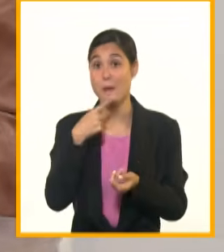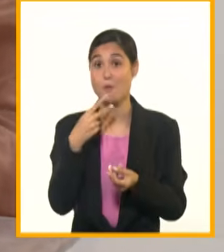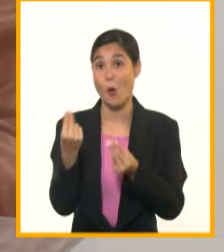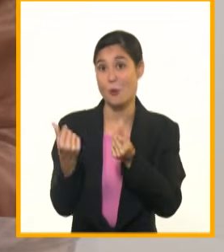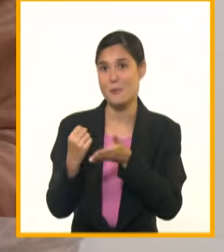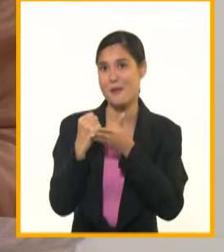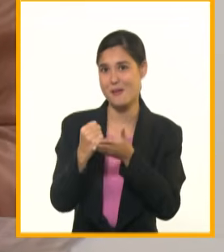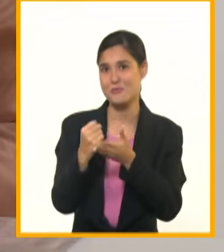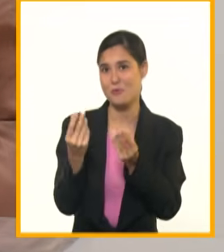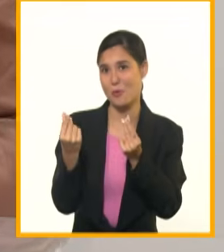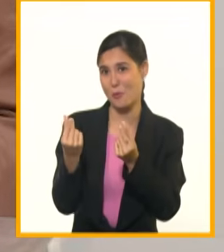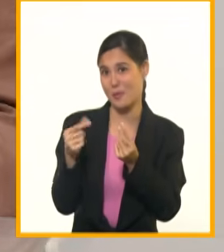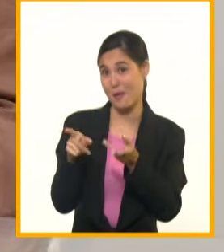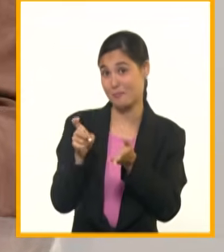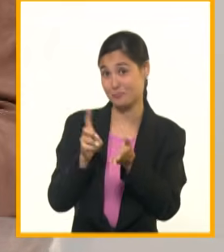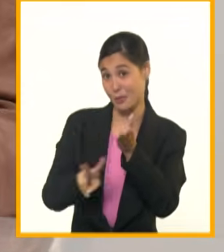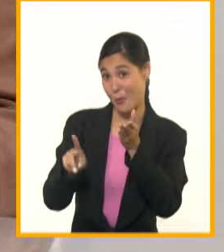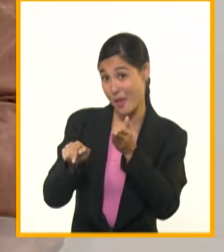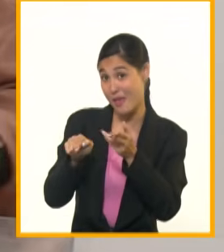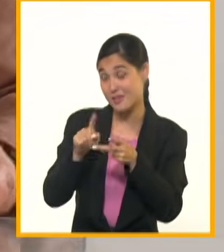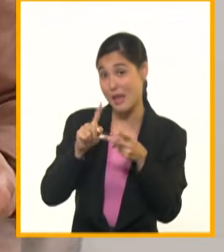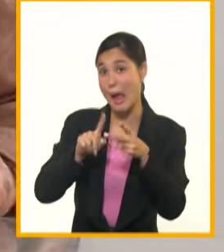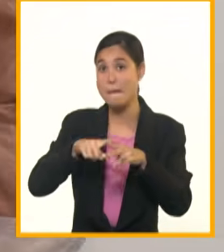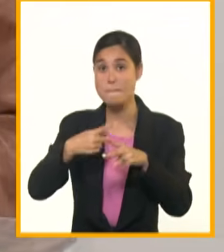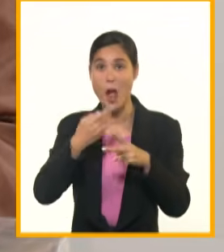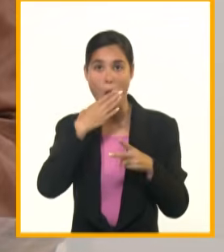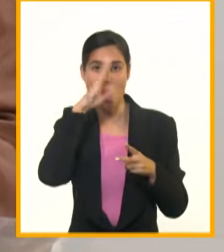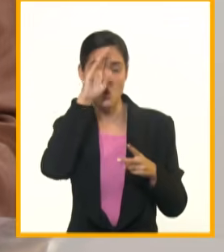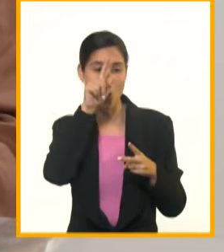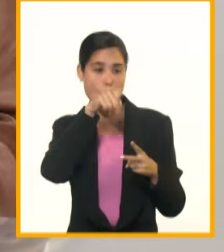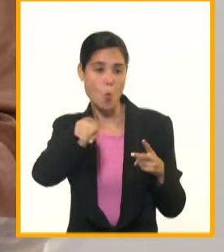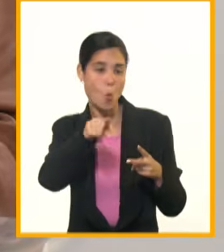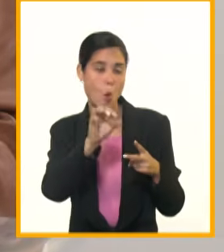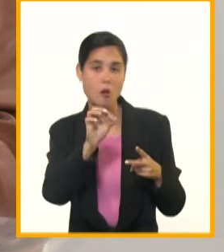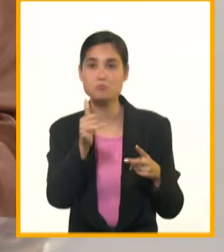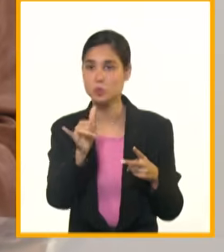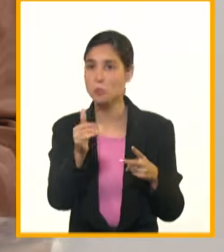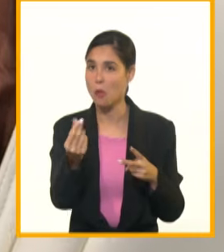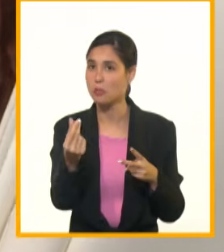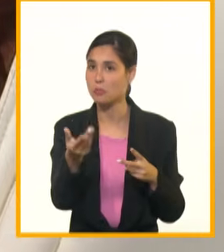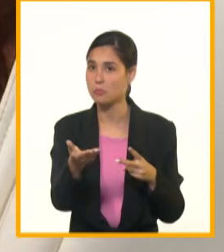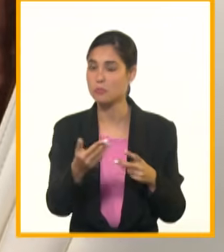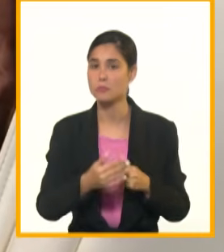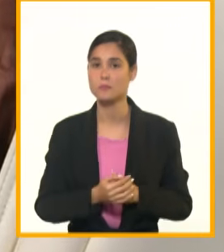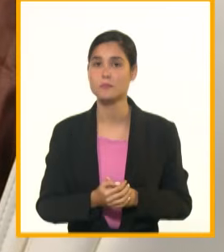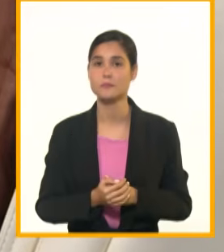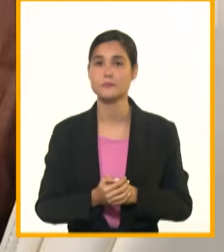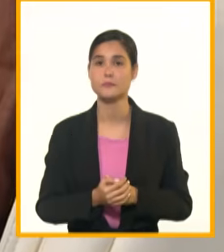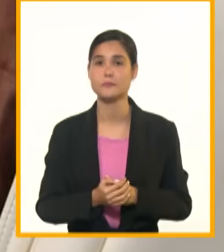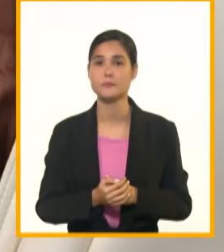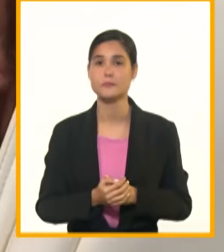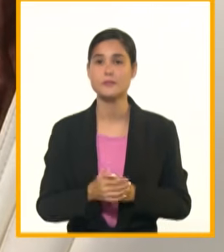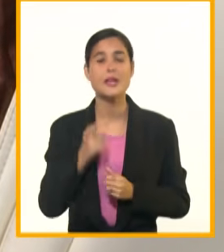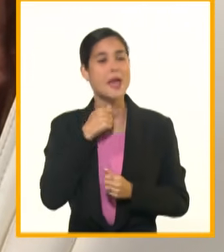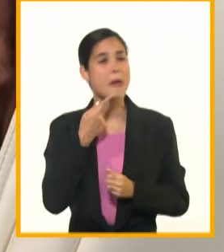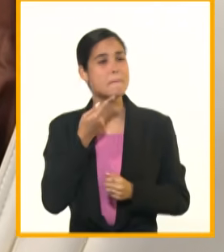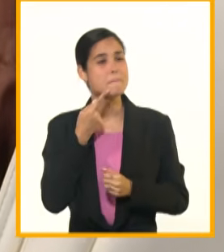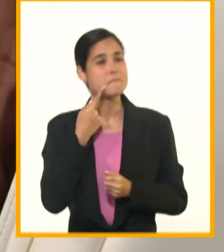provincia y en la respuesta que el territorio tiene que dar al país. Hablaba usted ahorita del Central 30 de